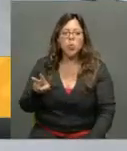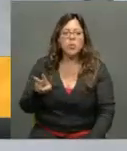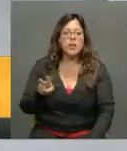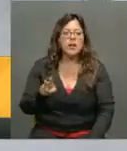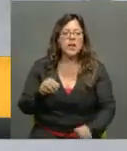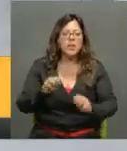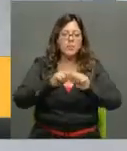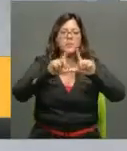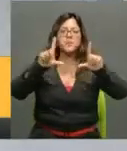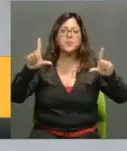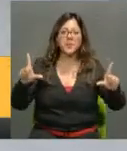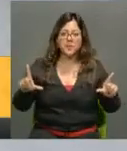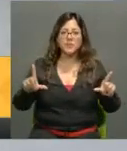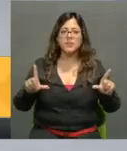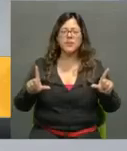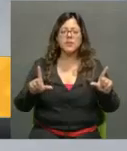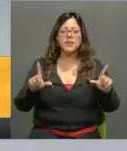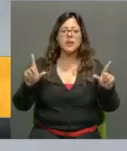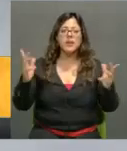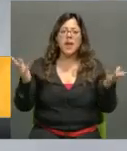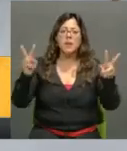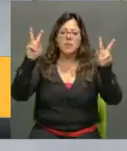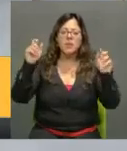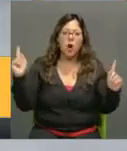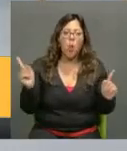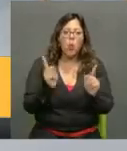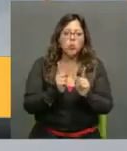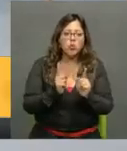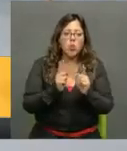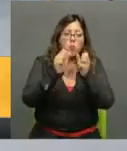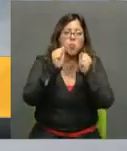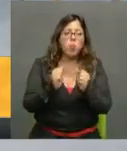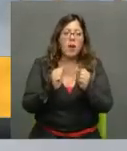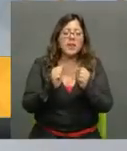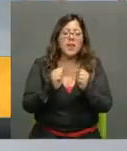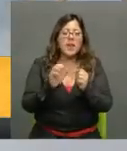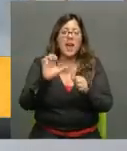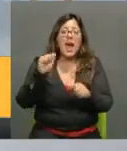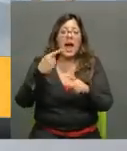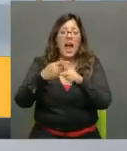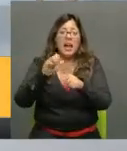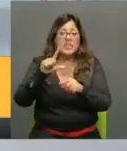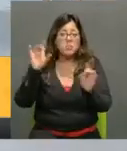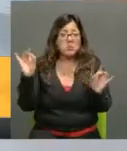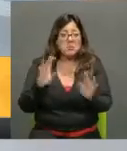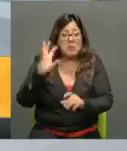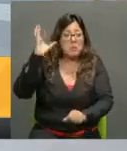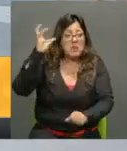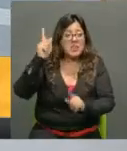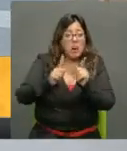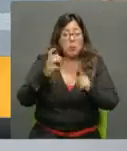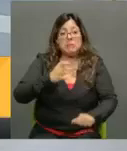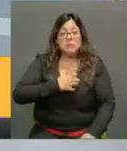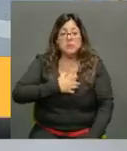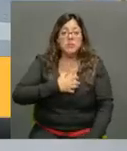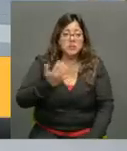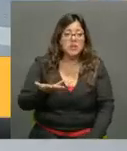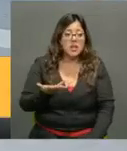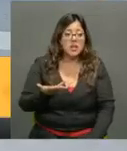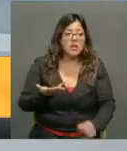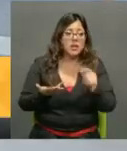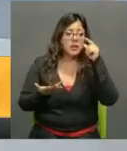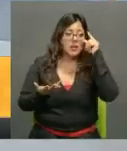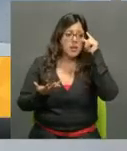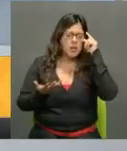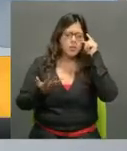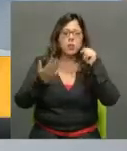algo, sacar alguna conclusión. Están aterrados. Puede ser. Yo aquí, según Axel, no saben nada, no entienden nada. Están aterrados. Están aterrados. ¿Y por qué están tan aterrados? Porque no conocen